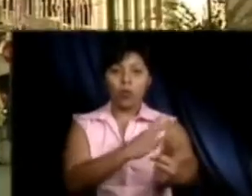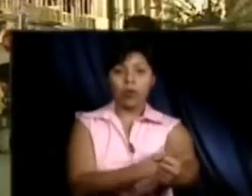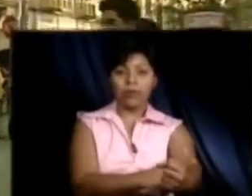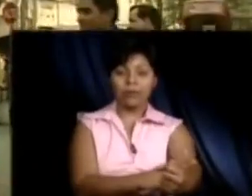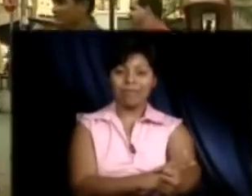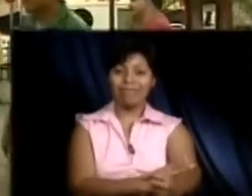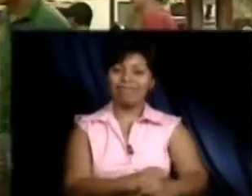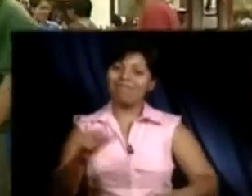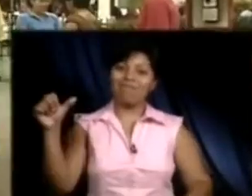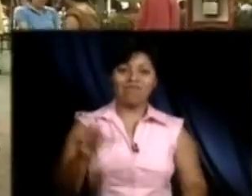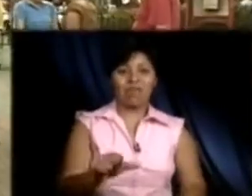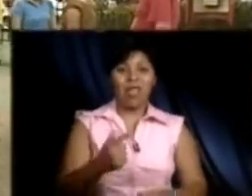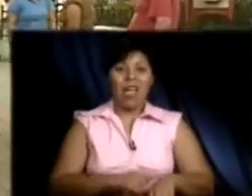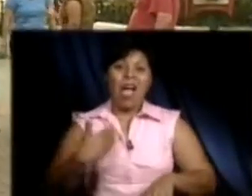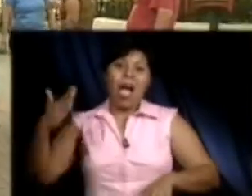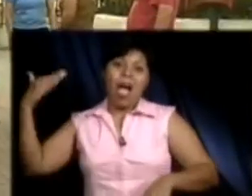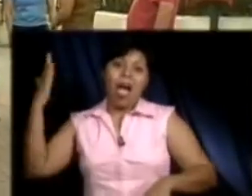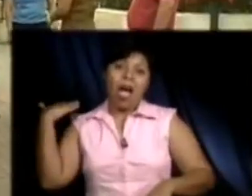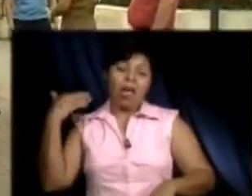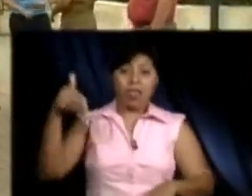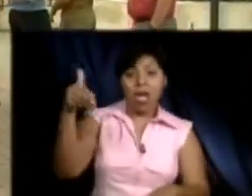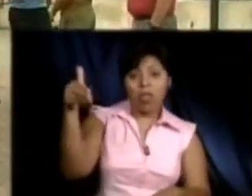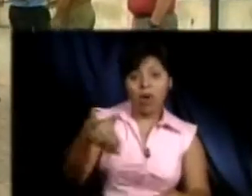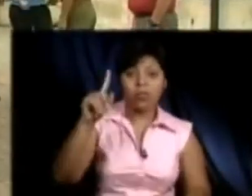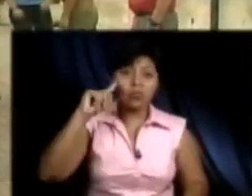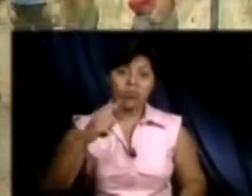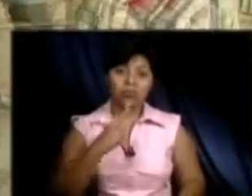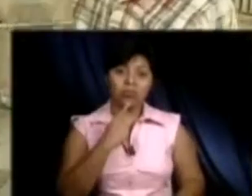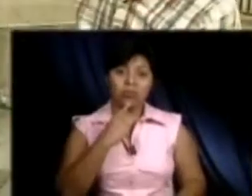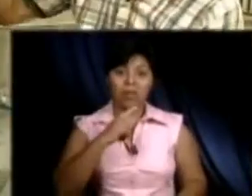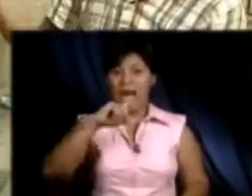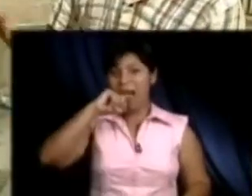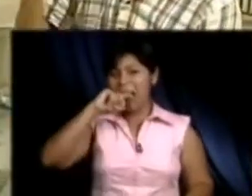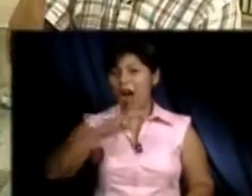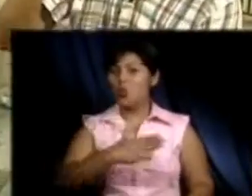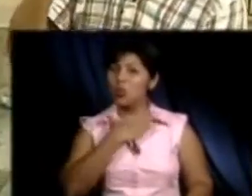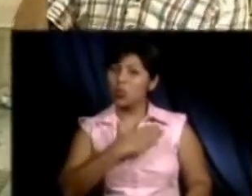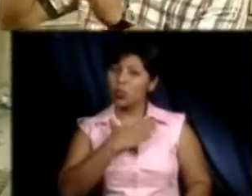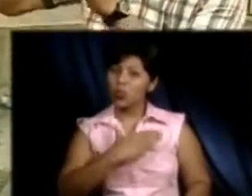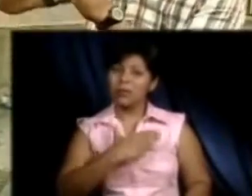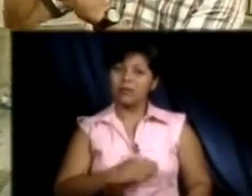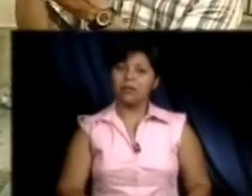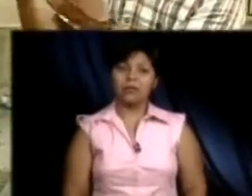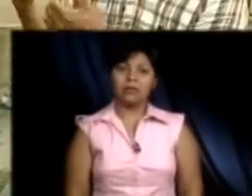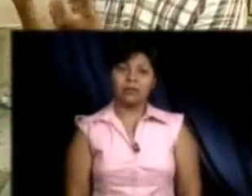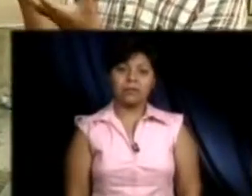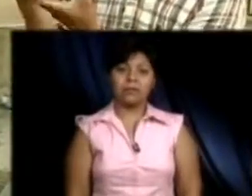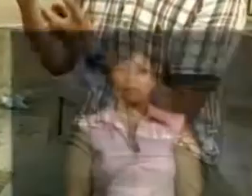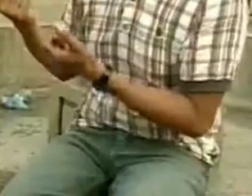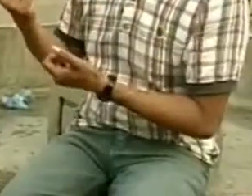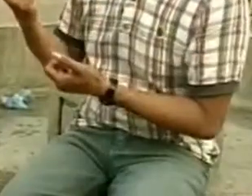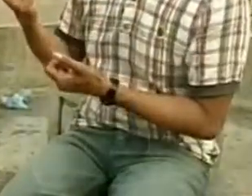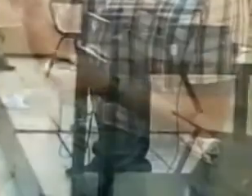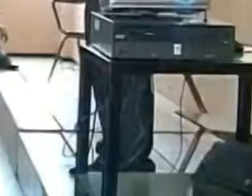Wilfredo tuvo la mala suerte de crecer en una época en la que la educación para las personas sordas era aún más difícil de encontrar.